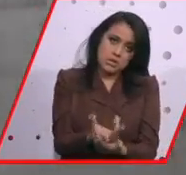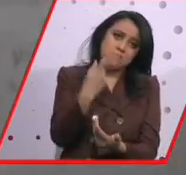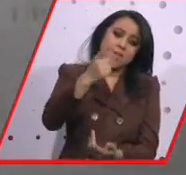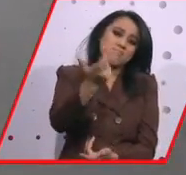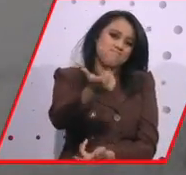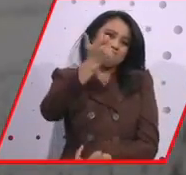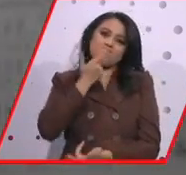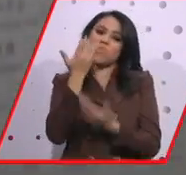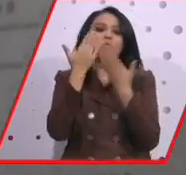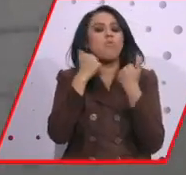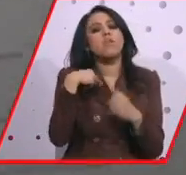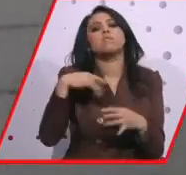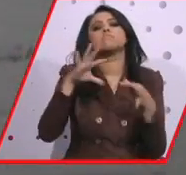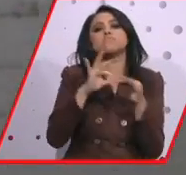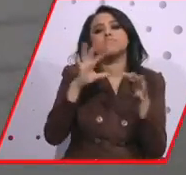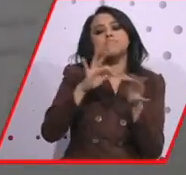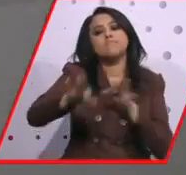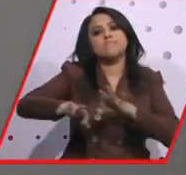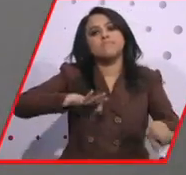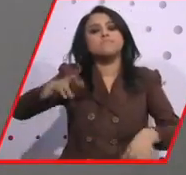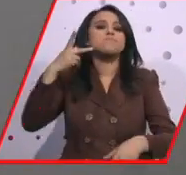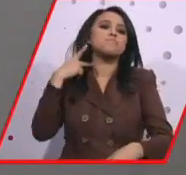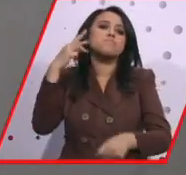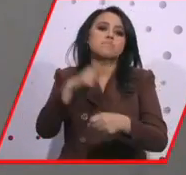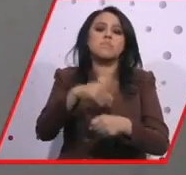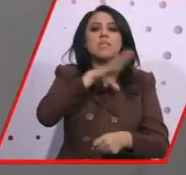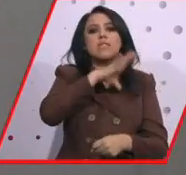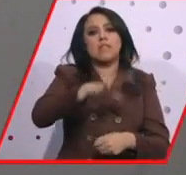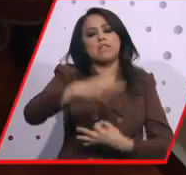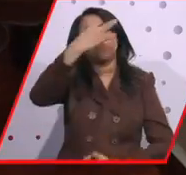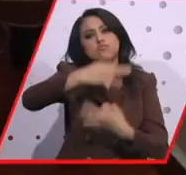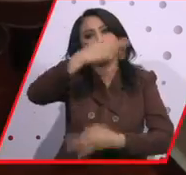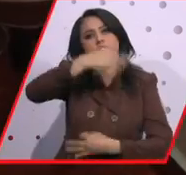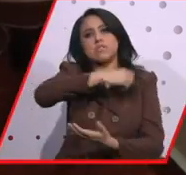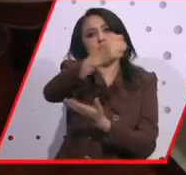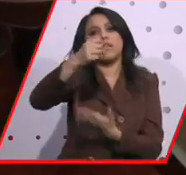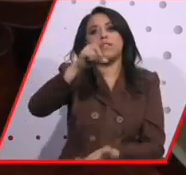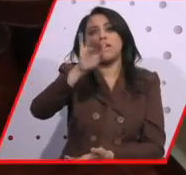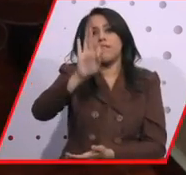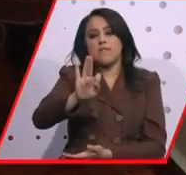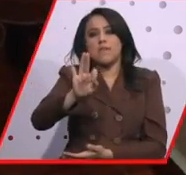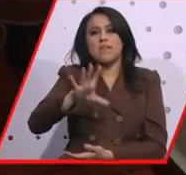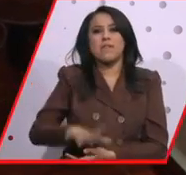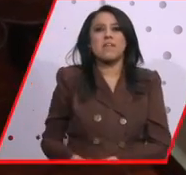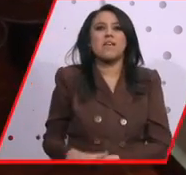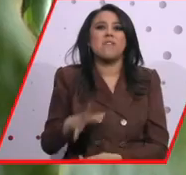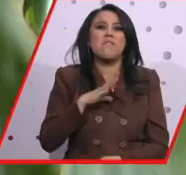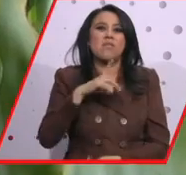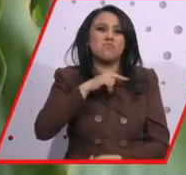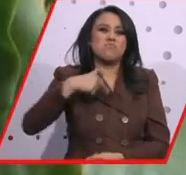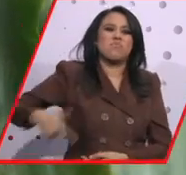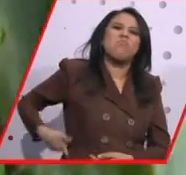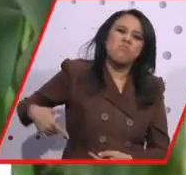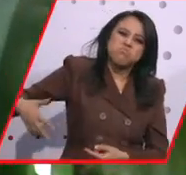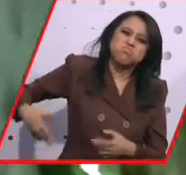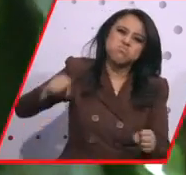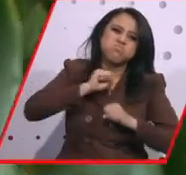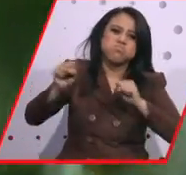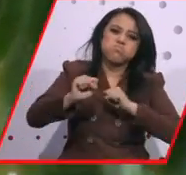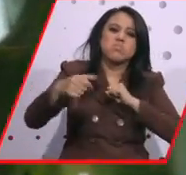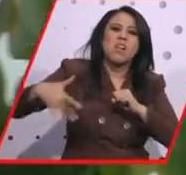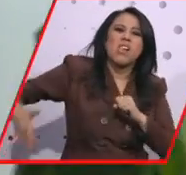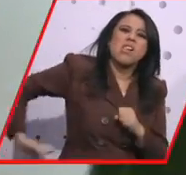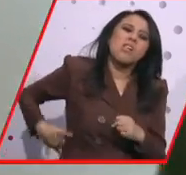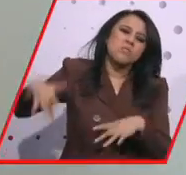sus años de trabajo en la entonces Procuraduría General de Justicia del Distrito Federal, en una persecución sufrió un fuerte golpe en la columna, que le